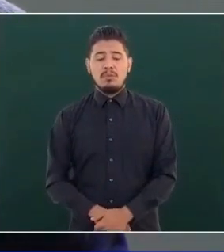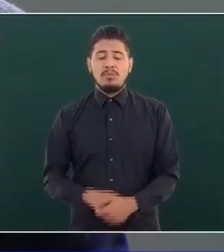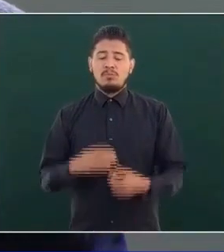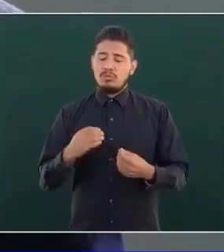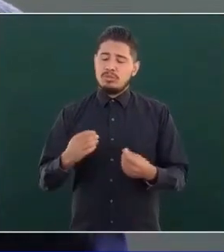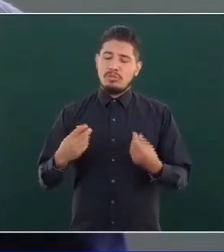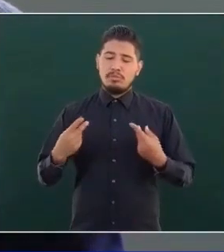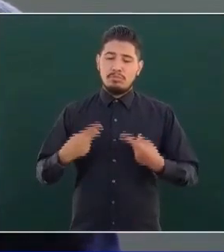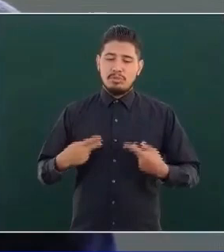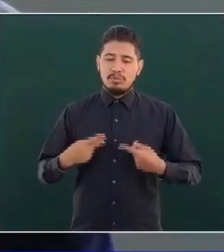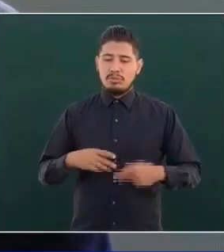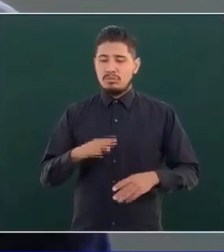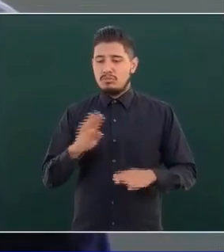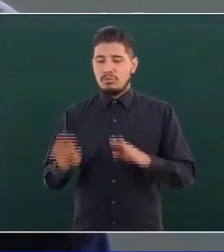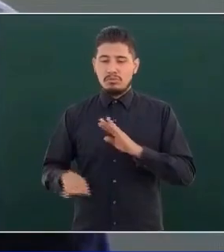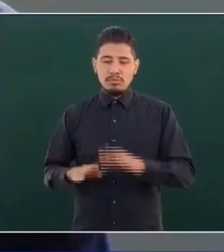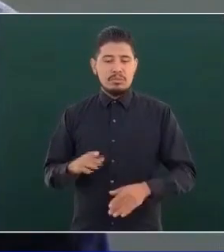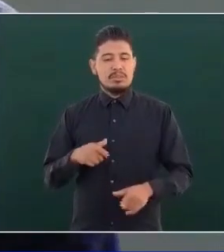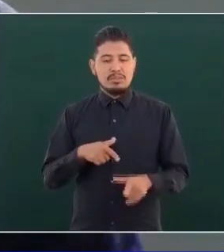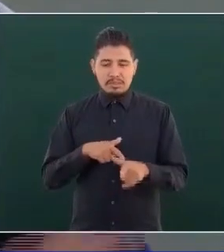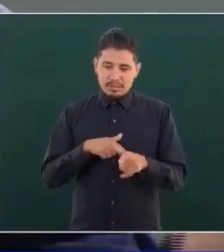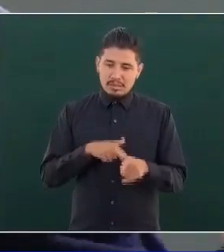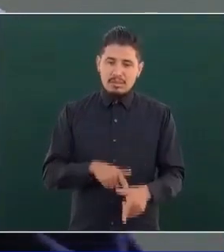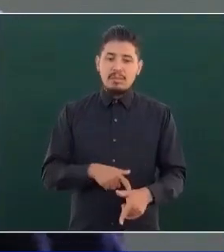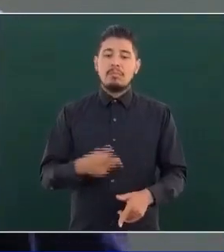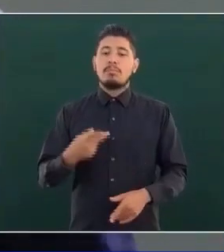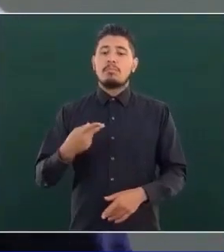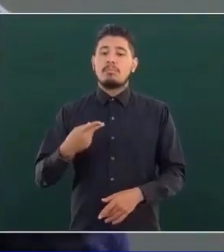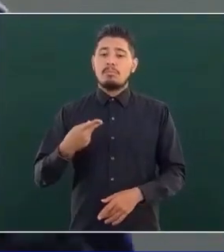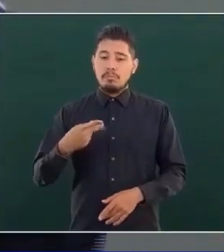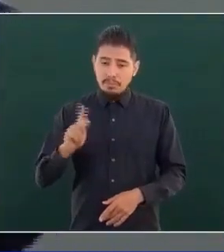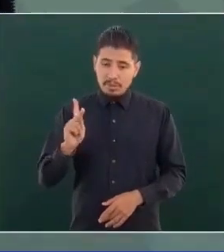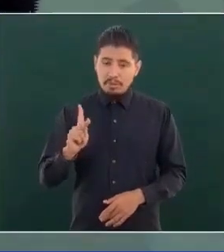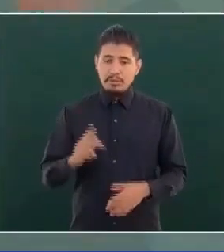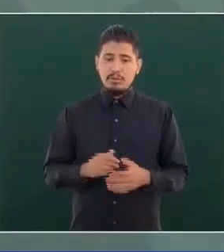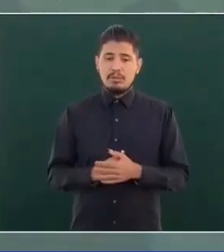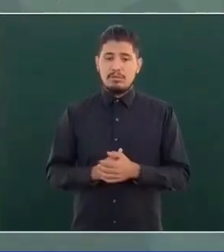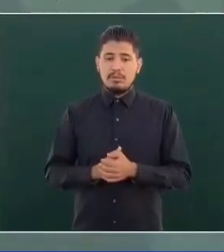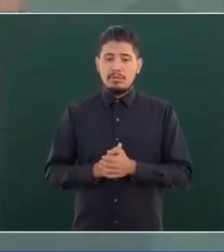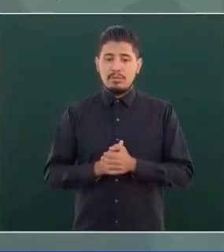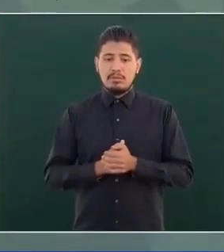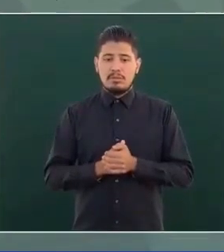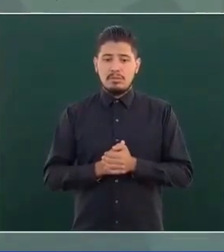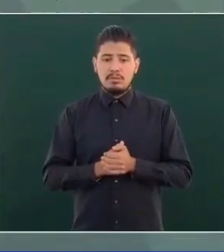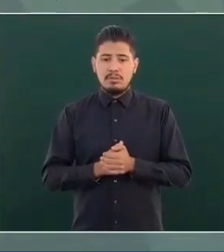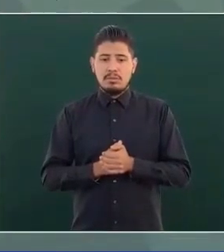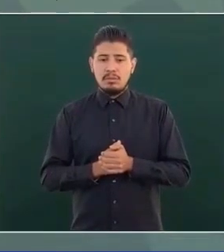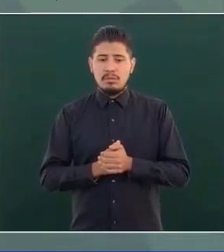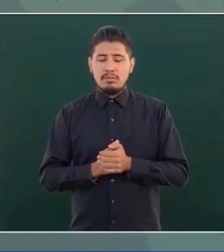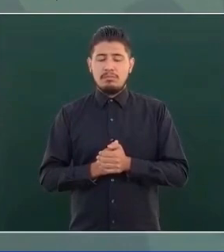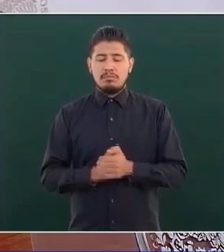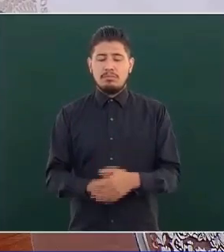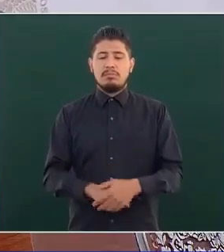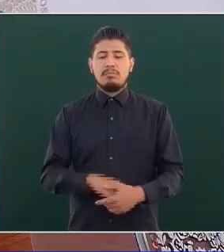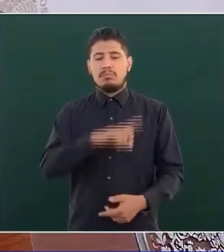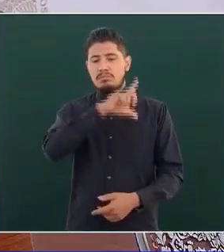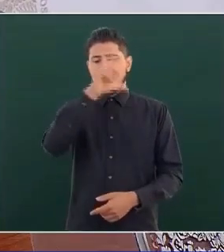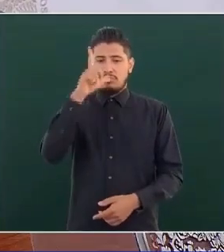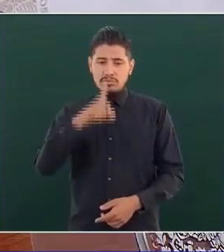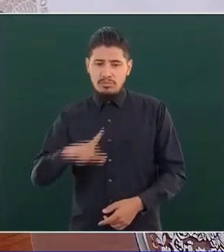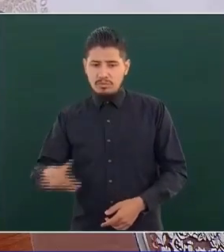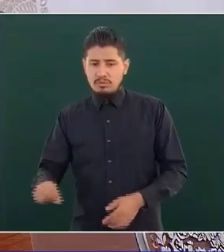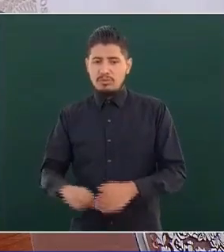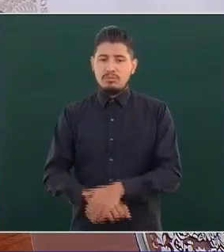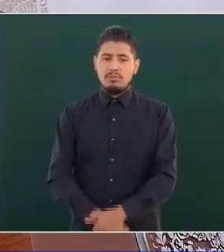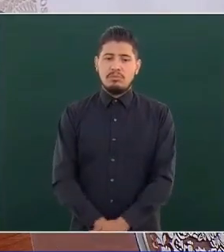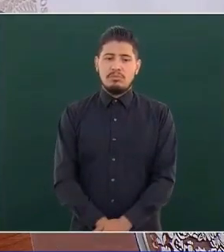vidas humanas, siguen habiendo, pero en el concierto de las naciones